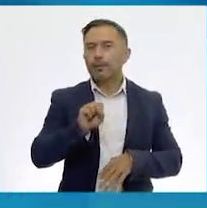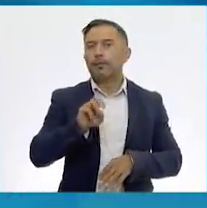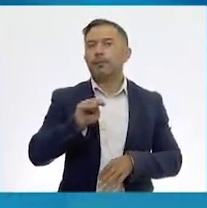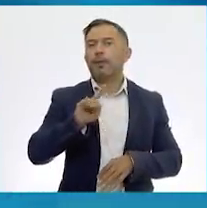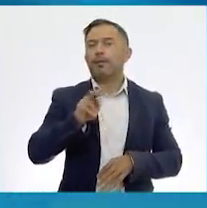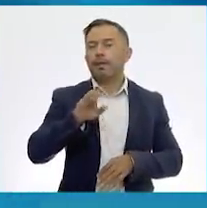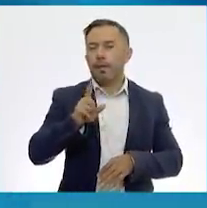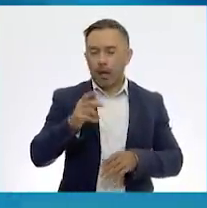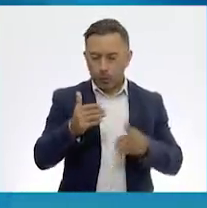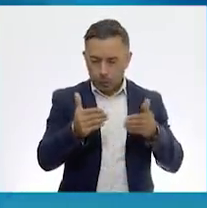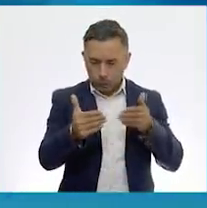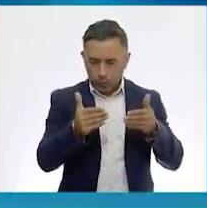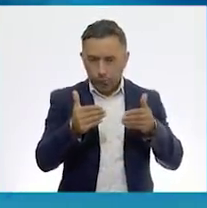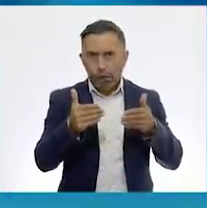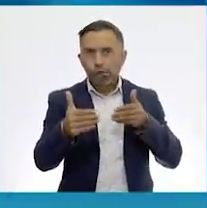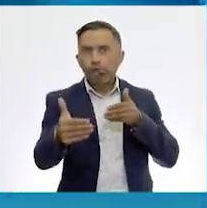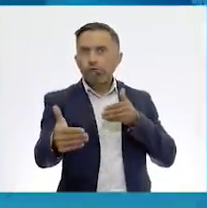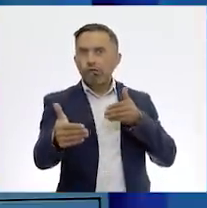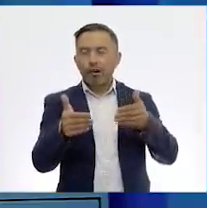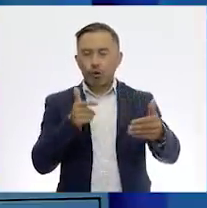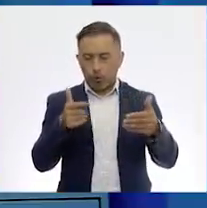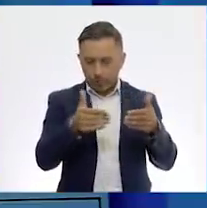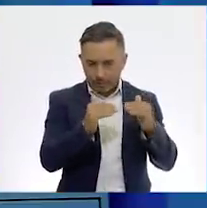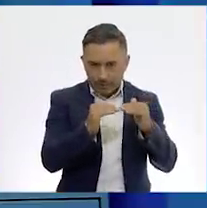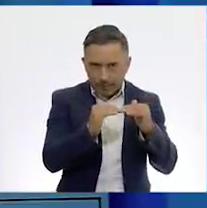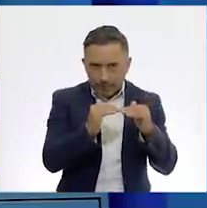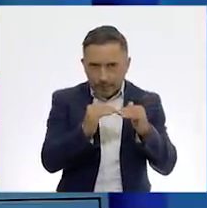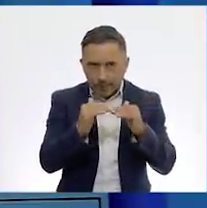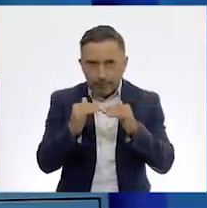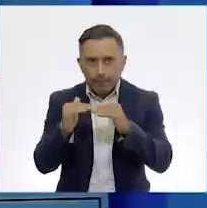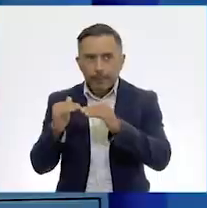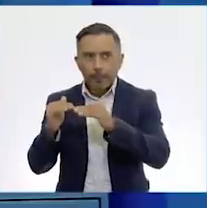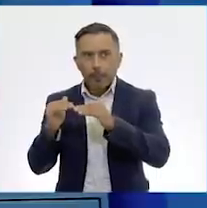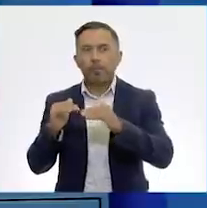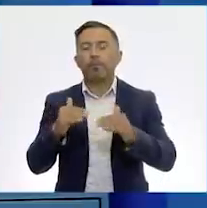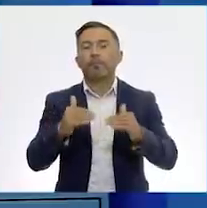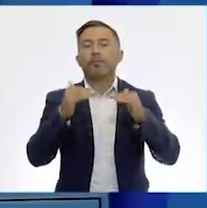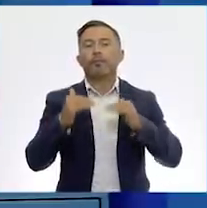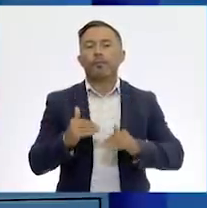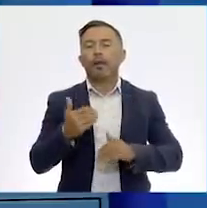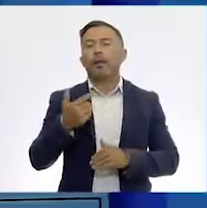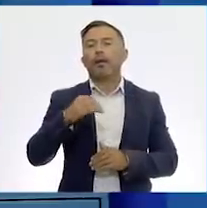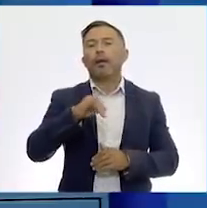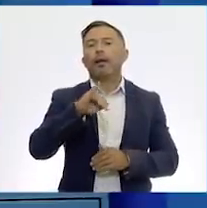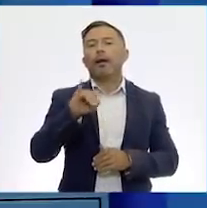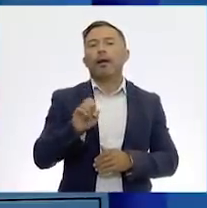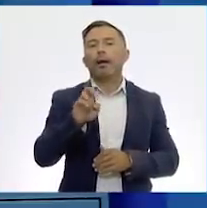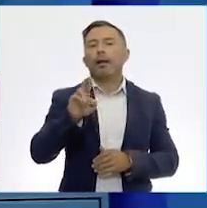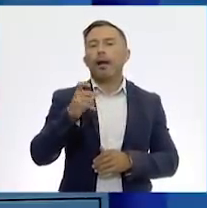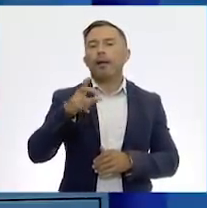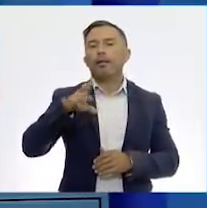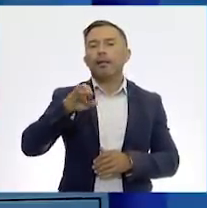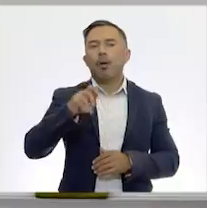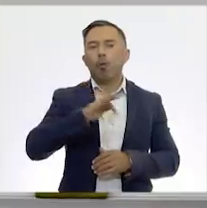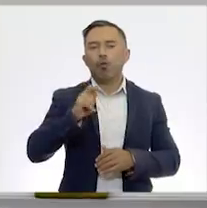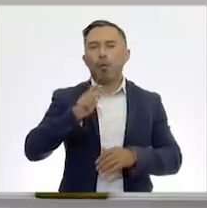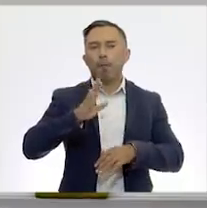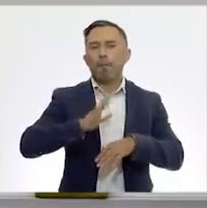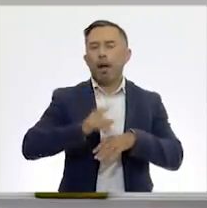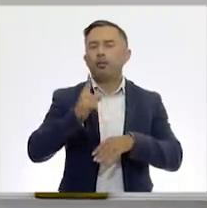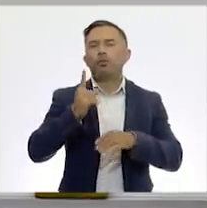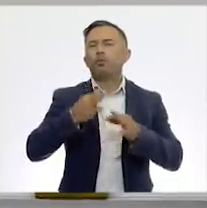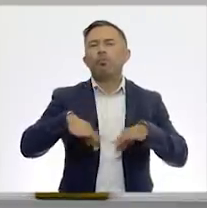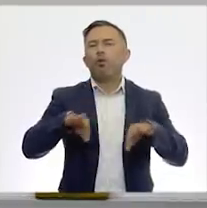La jerarquía nos sirve mucho en la arquitectura cuando nosotros queremos enmarcar algún elemento arquitectónico. Por